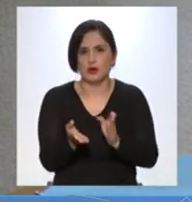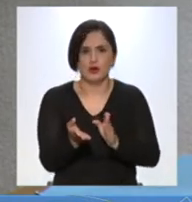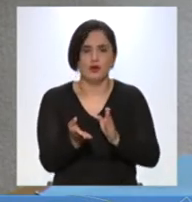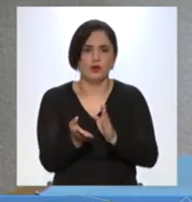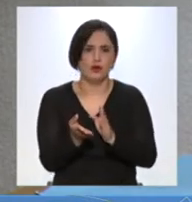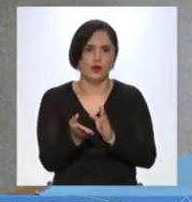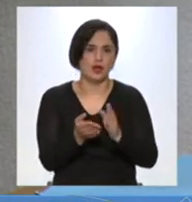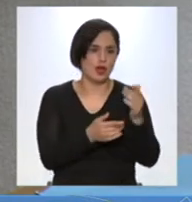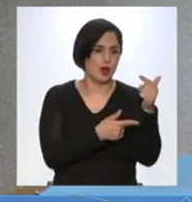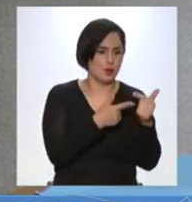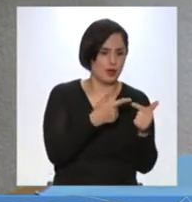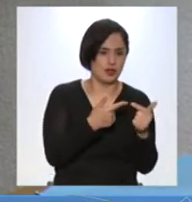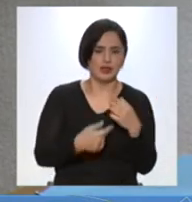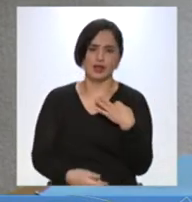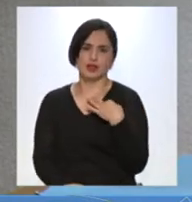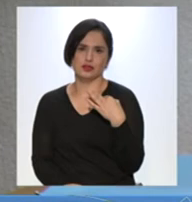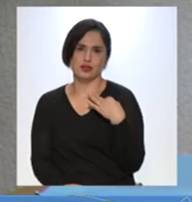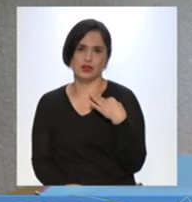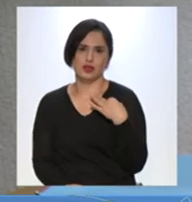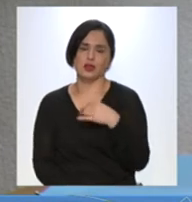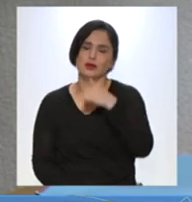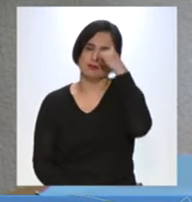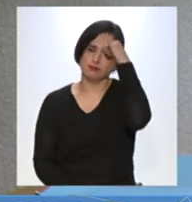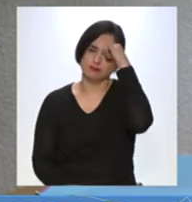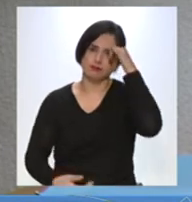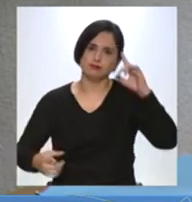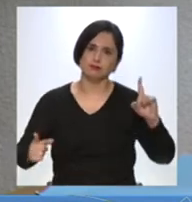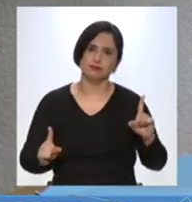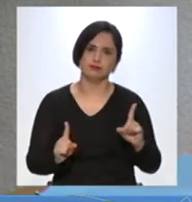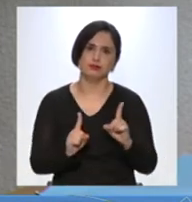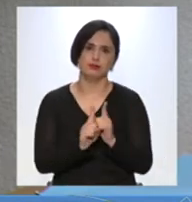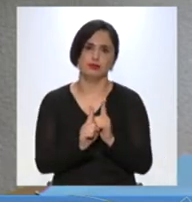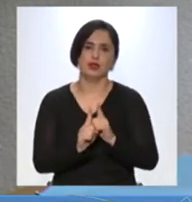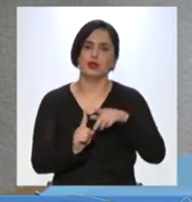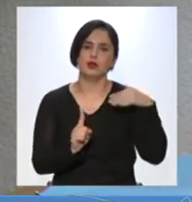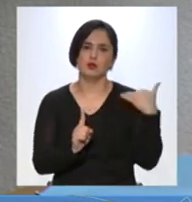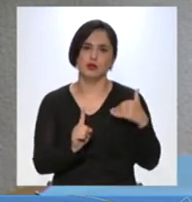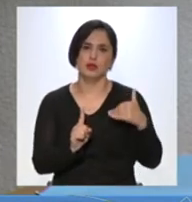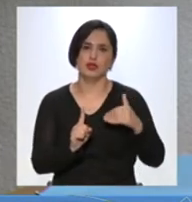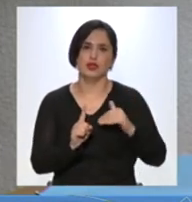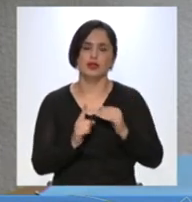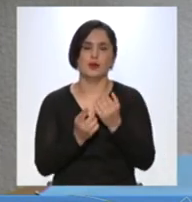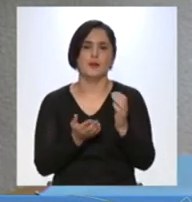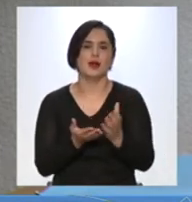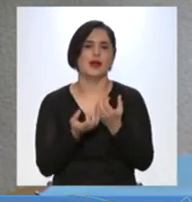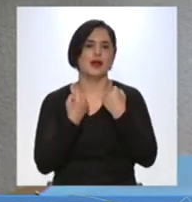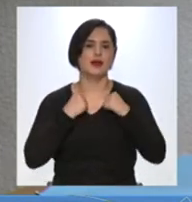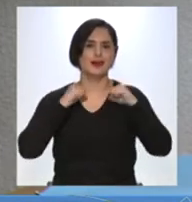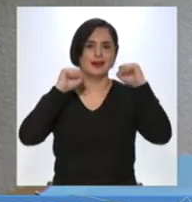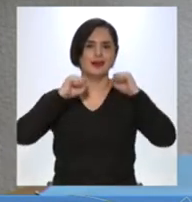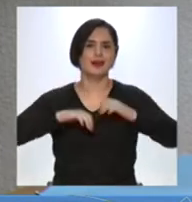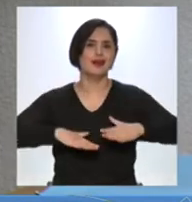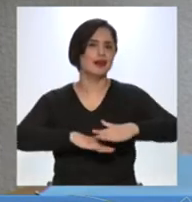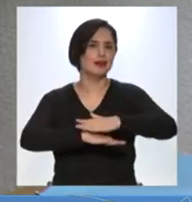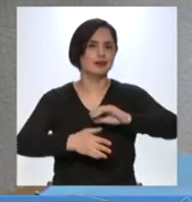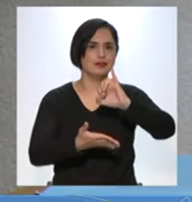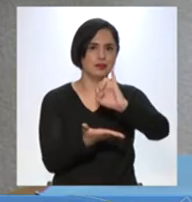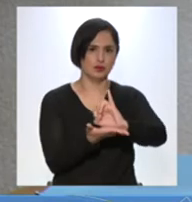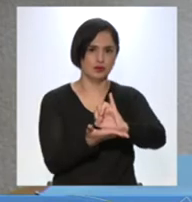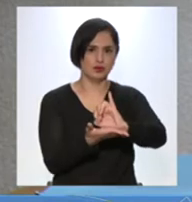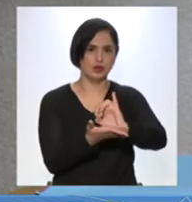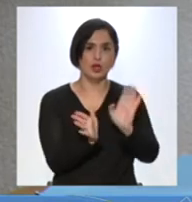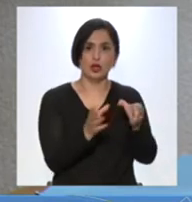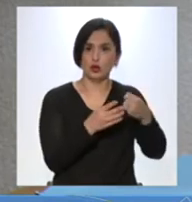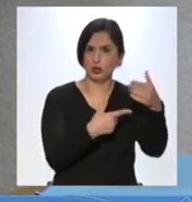reconciliación entre la política y la ciudadanía, lo que es clave para superar la grave crisis por la que atraviesan las instituciones. Los